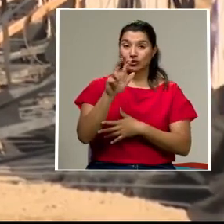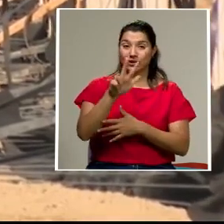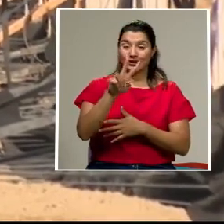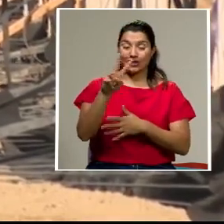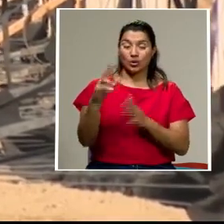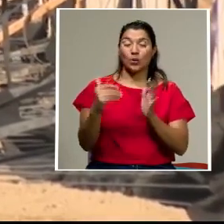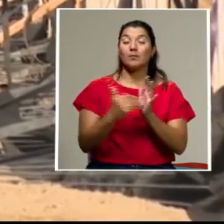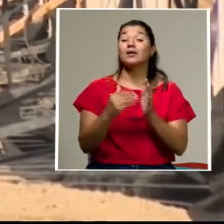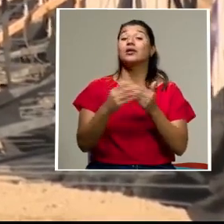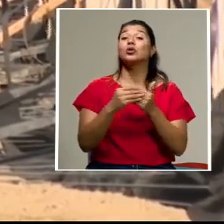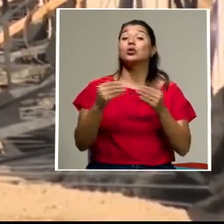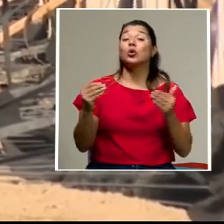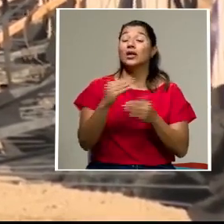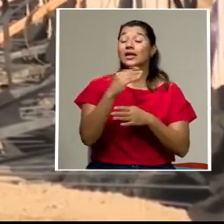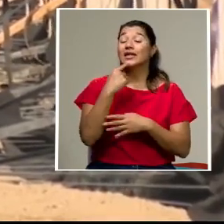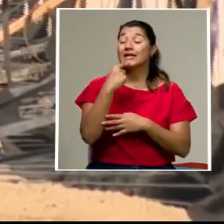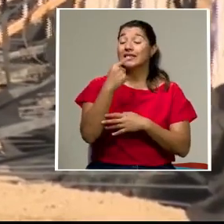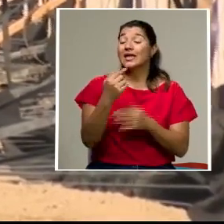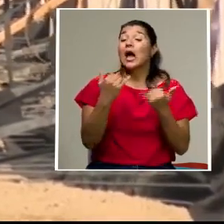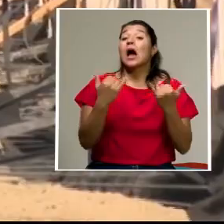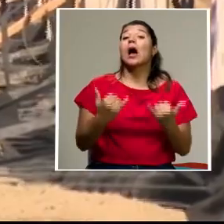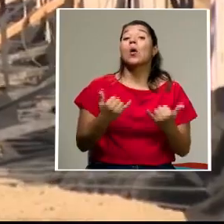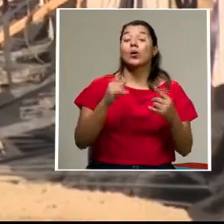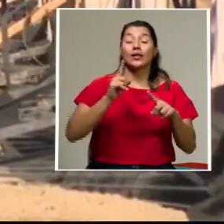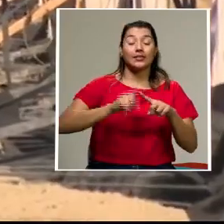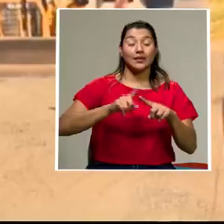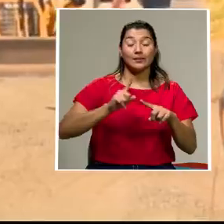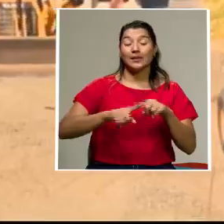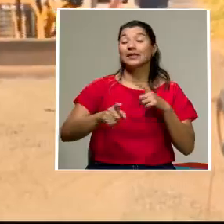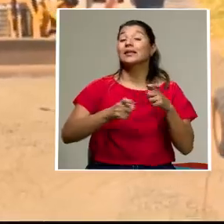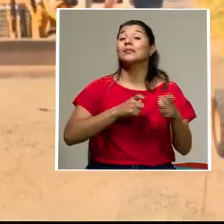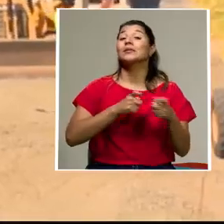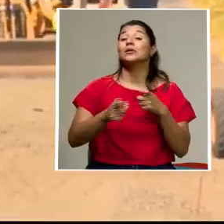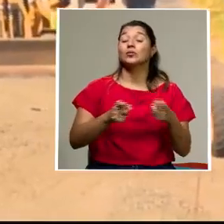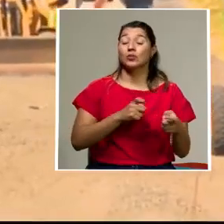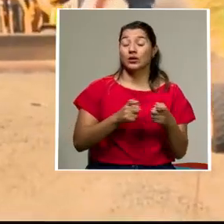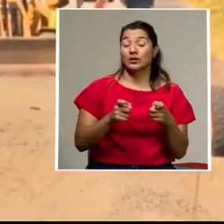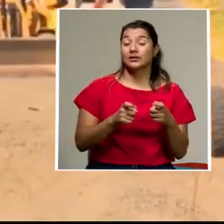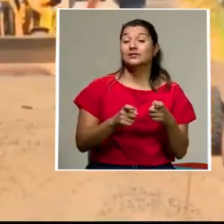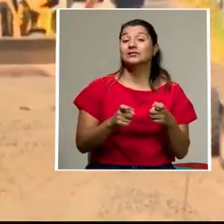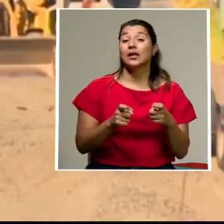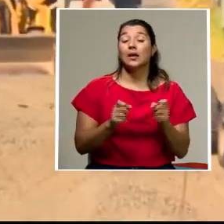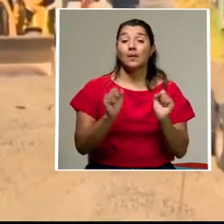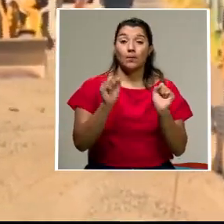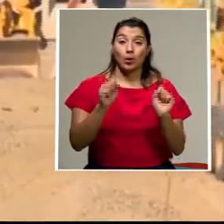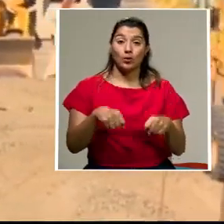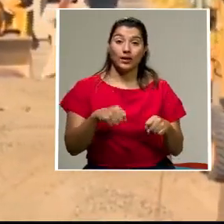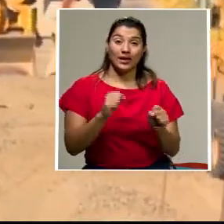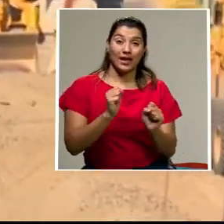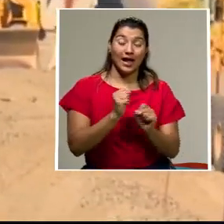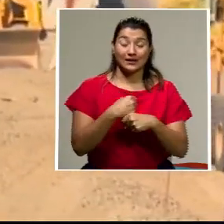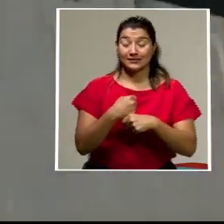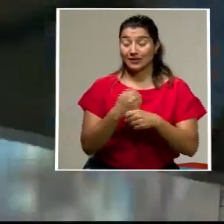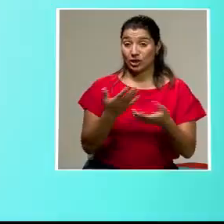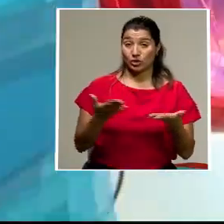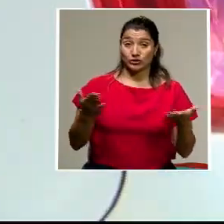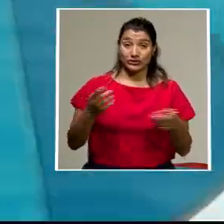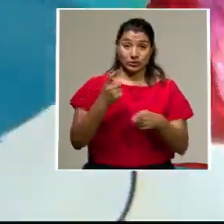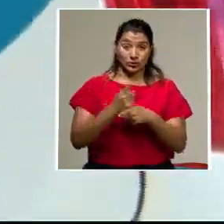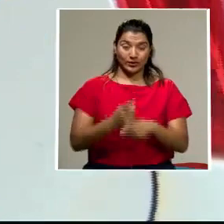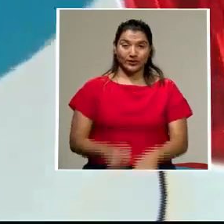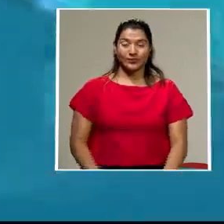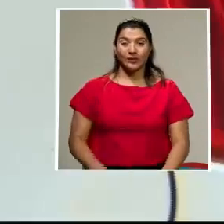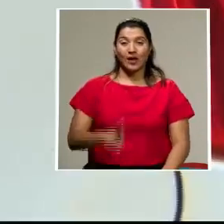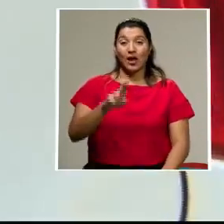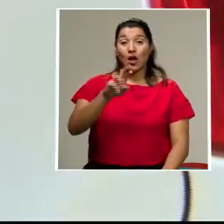$1.332.000 y se menciona que queda ahora en manos de la administración, bajo su responsabilidad, ejecutar lo pertinente.